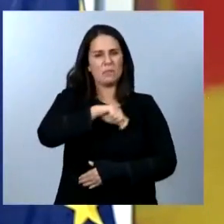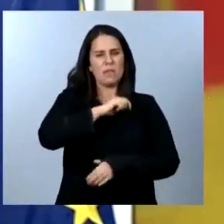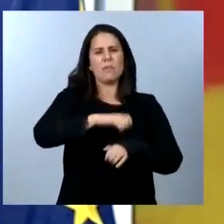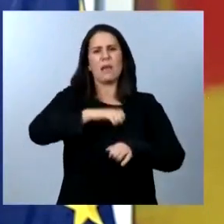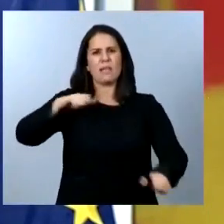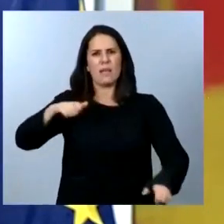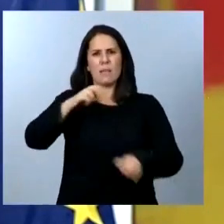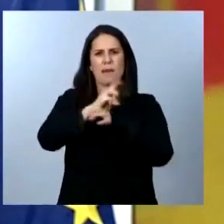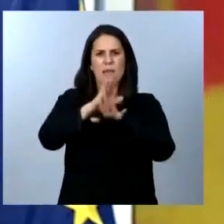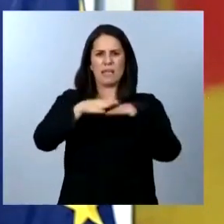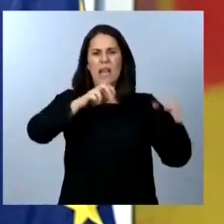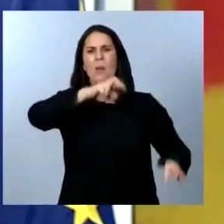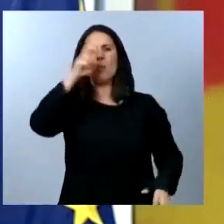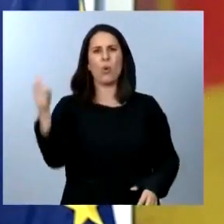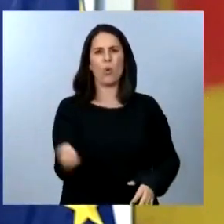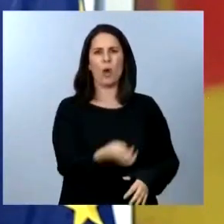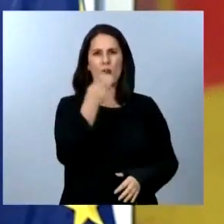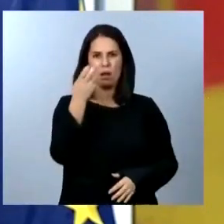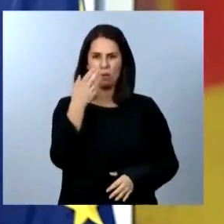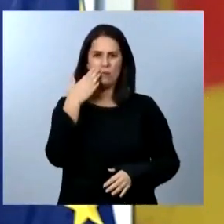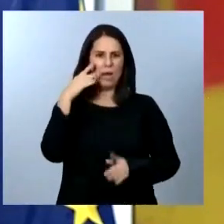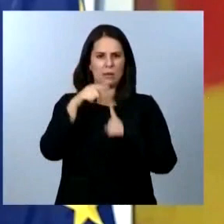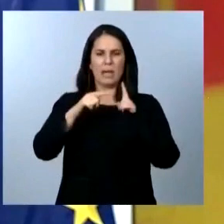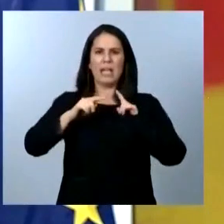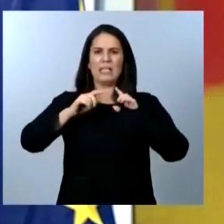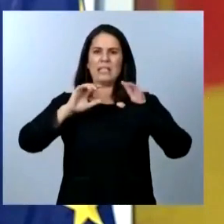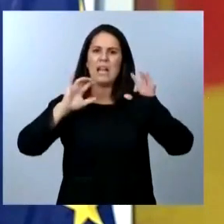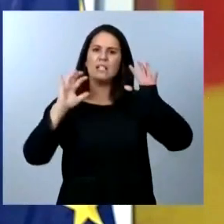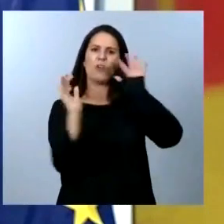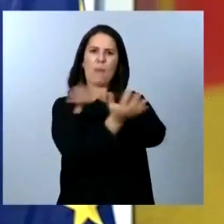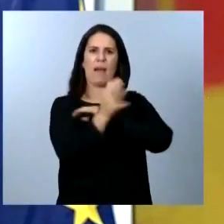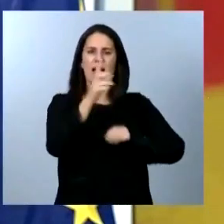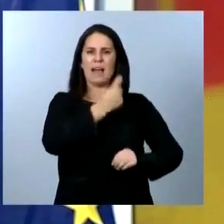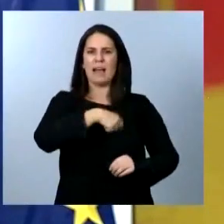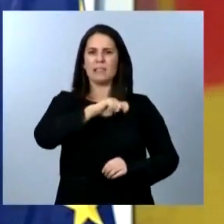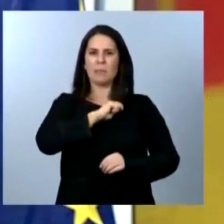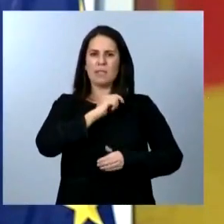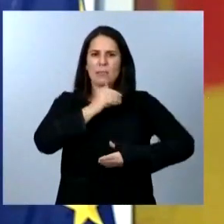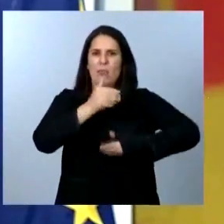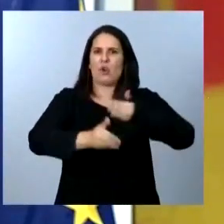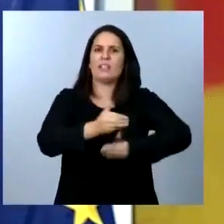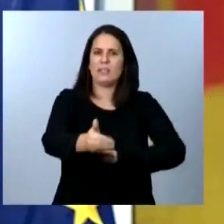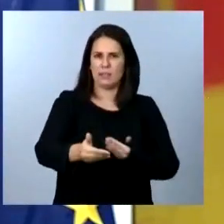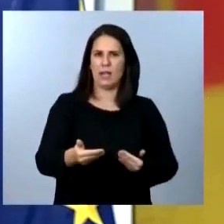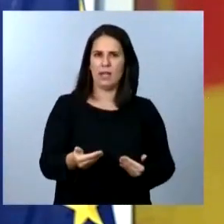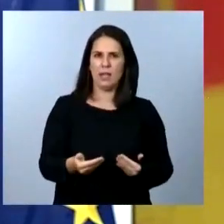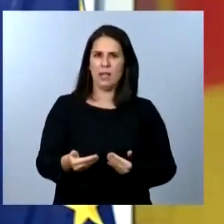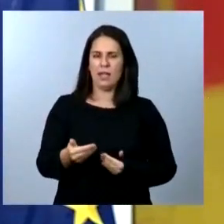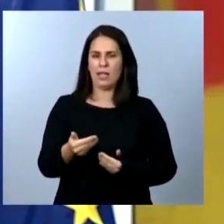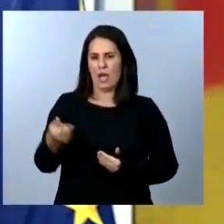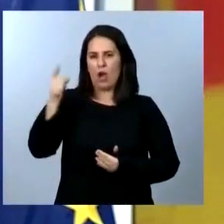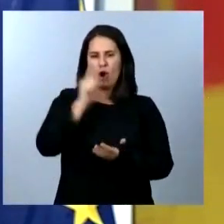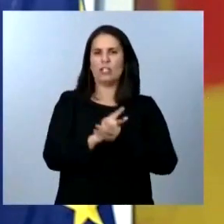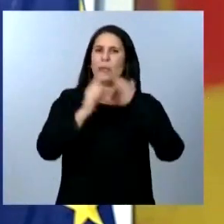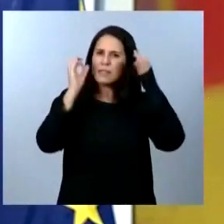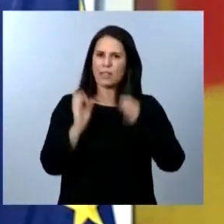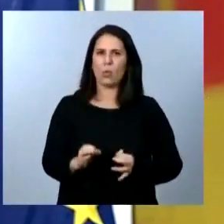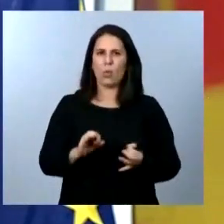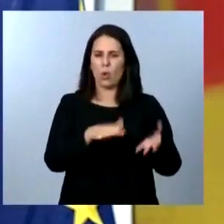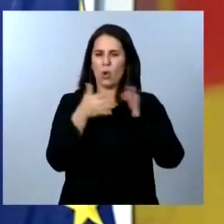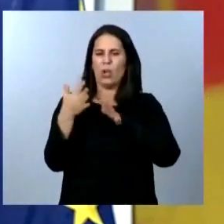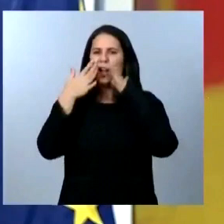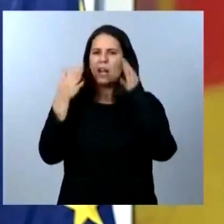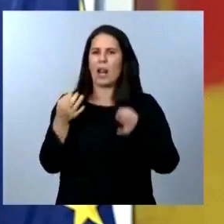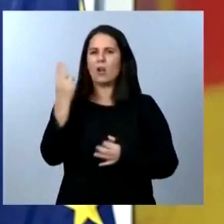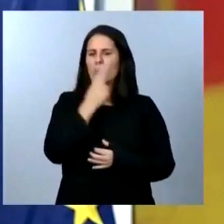está llamada a transformar nuestra patria en un sentido progresista y que va a volver a expresarse para hacer realidad el compromiso histórico